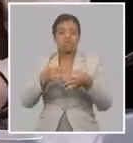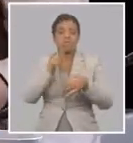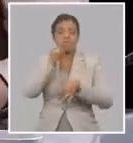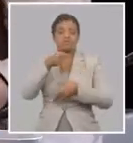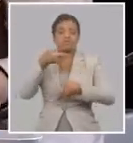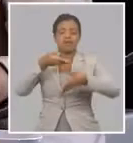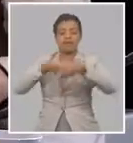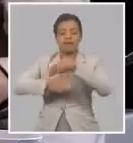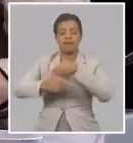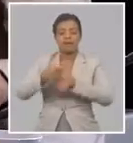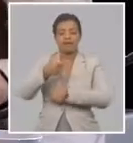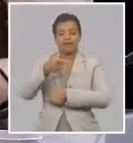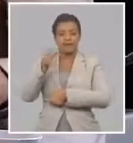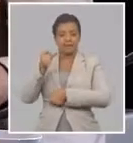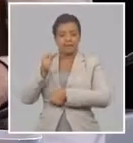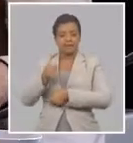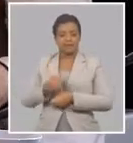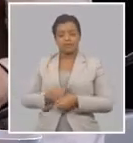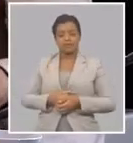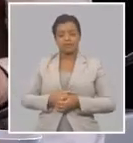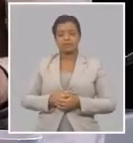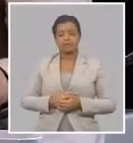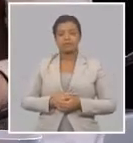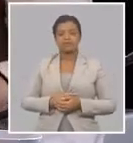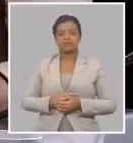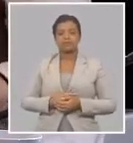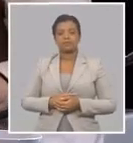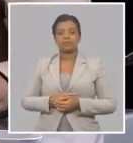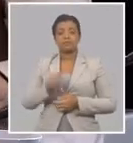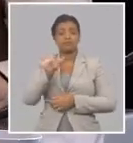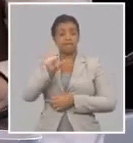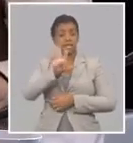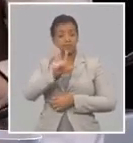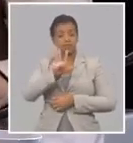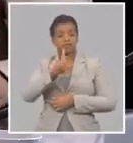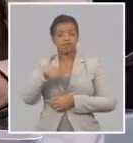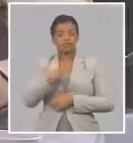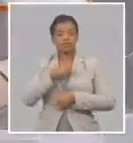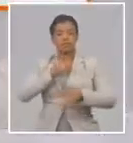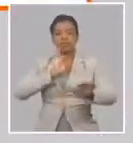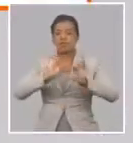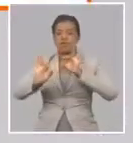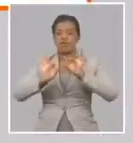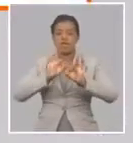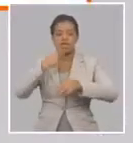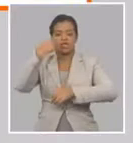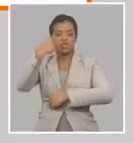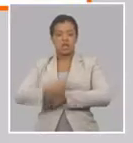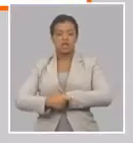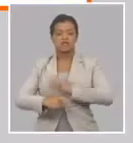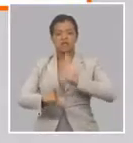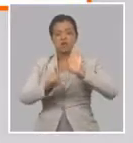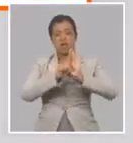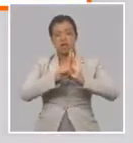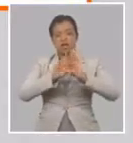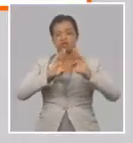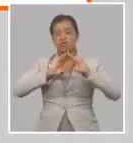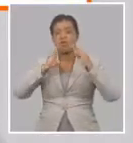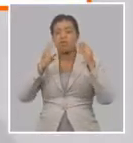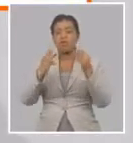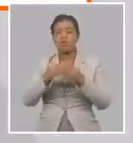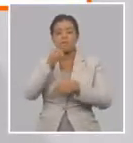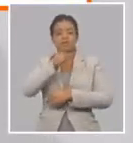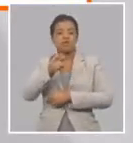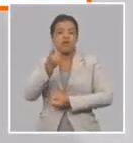por los aeropuertos fundamentalmente quinto la preservación de los derechos y garantías legales de todas las personas afectadas un elemento que